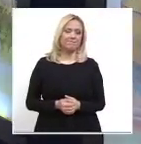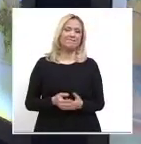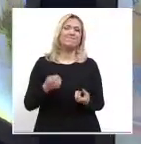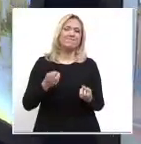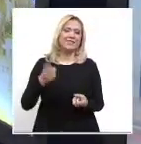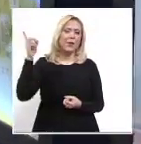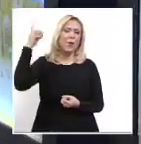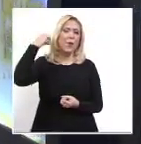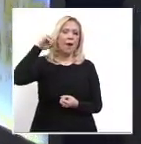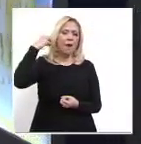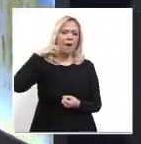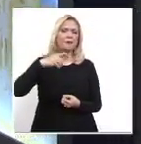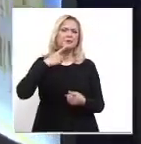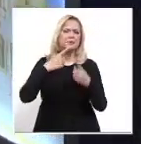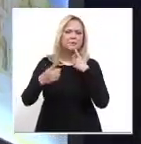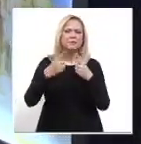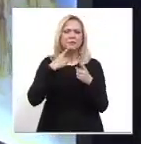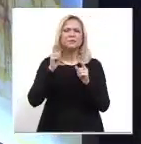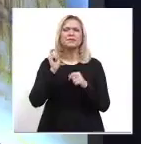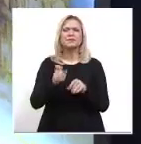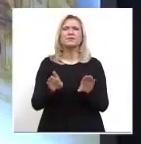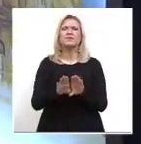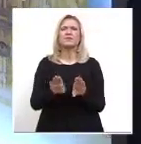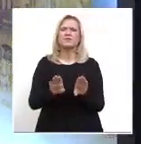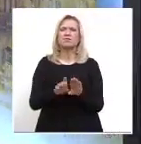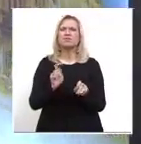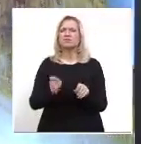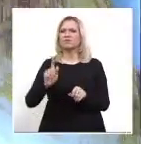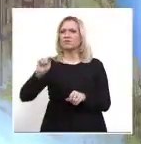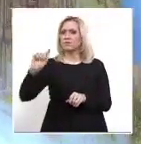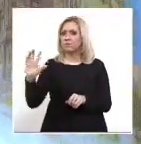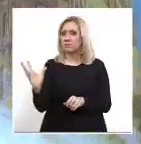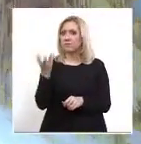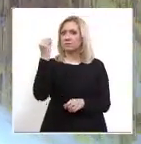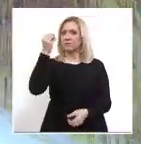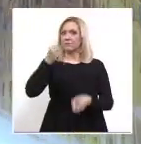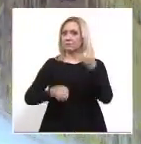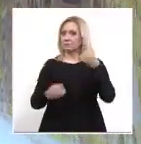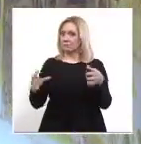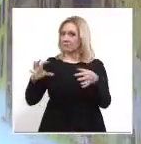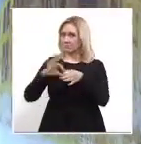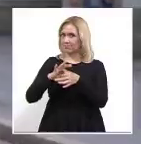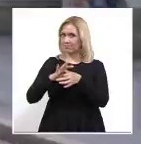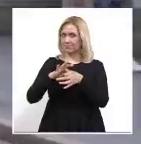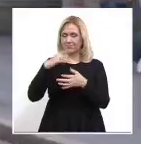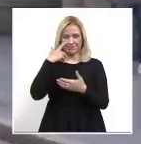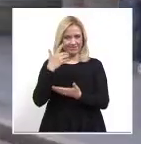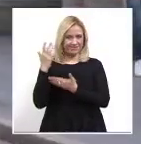Desde Oaxaca se analizaron las ventajas de la justicia digital en el Poder Judicial.